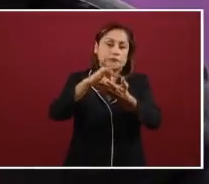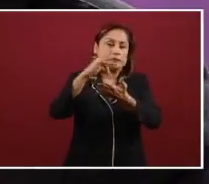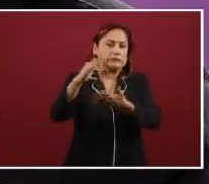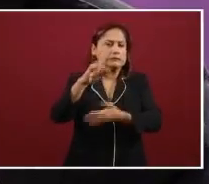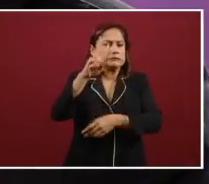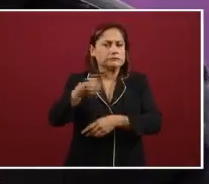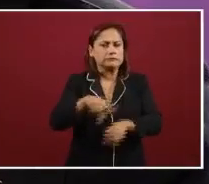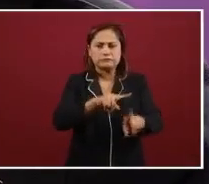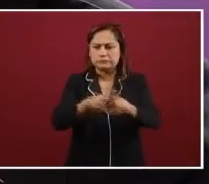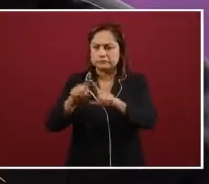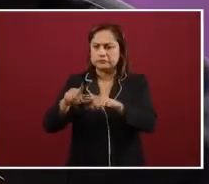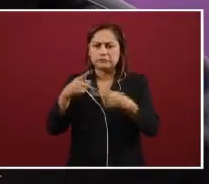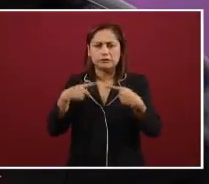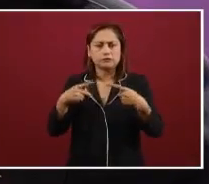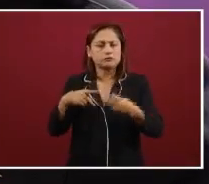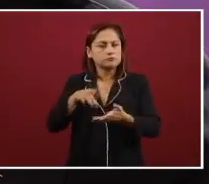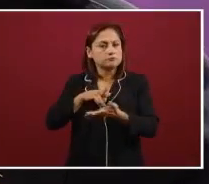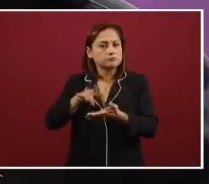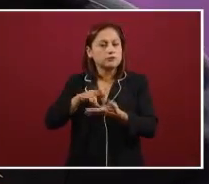en primera instancia